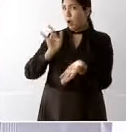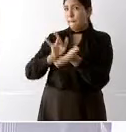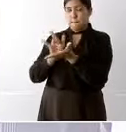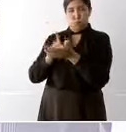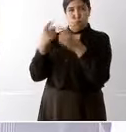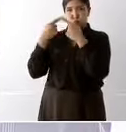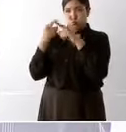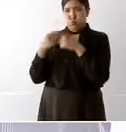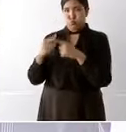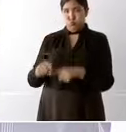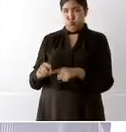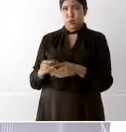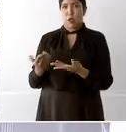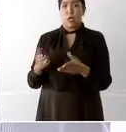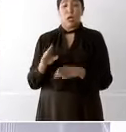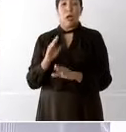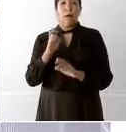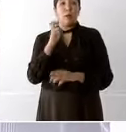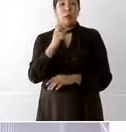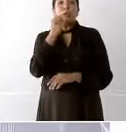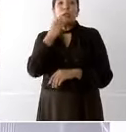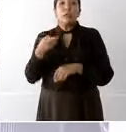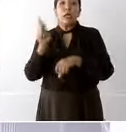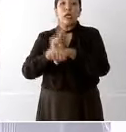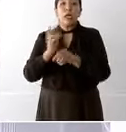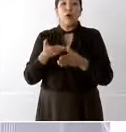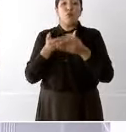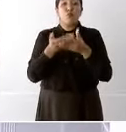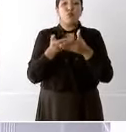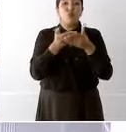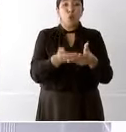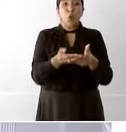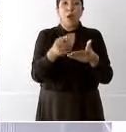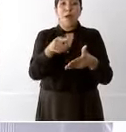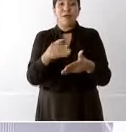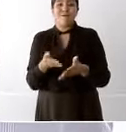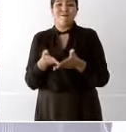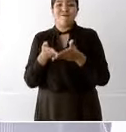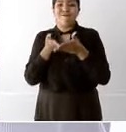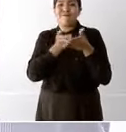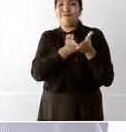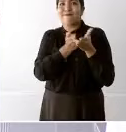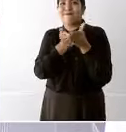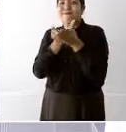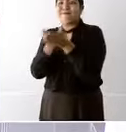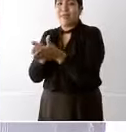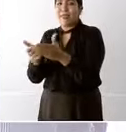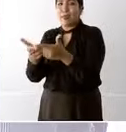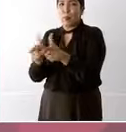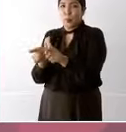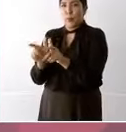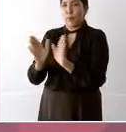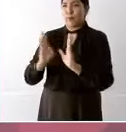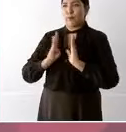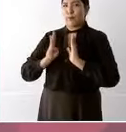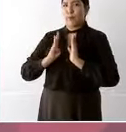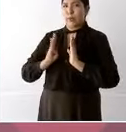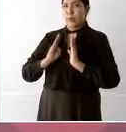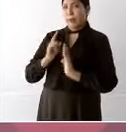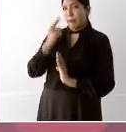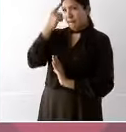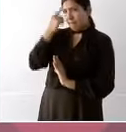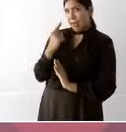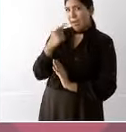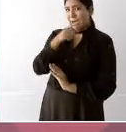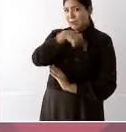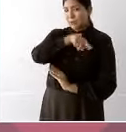Secretaría de Marina instalará estaciones navales en los parques industriales para garantizar la seguridad de la población, de